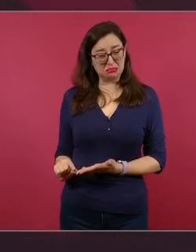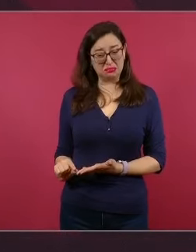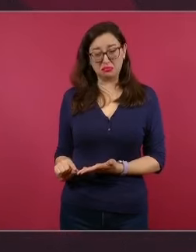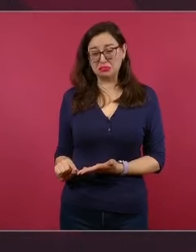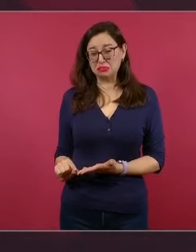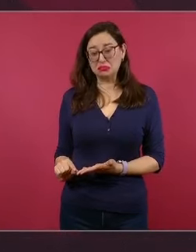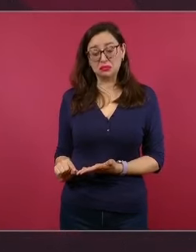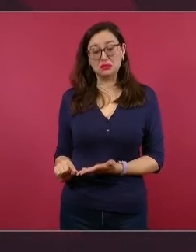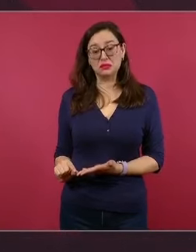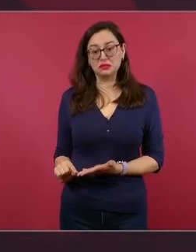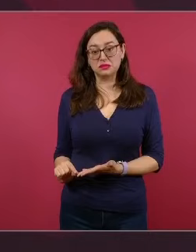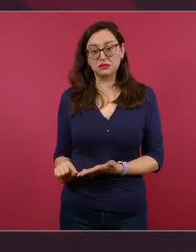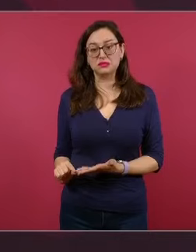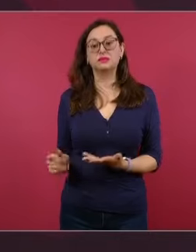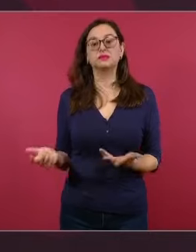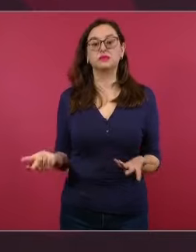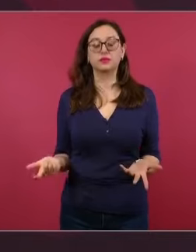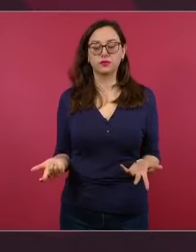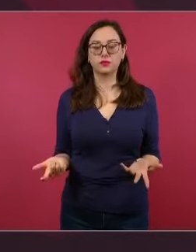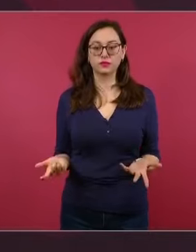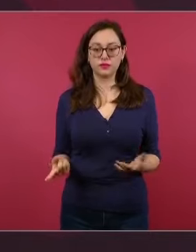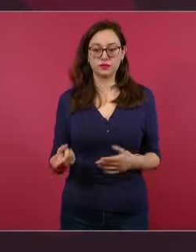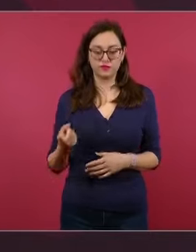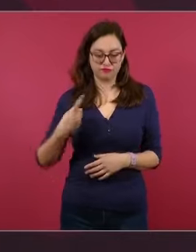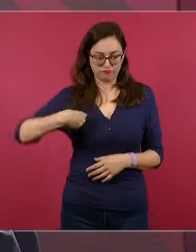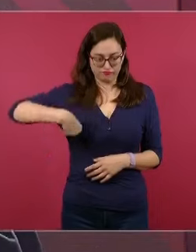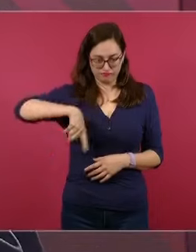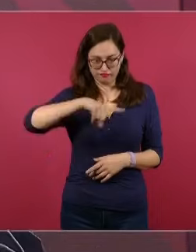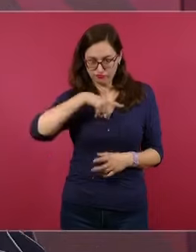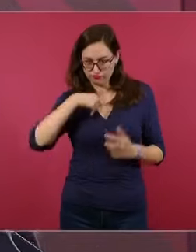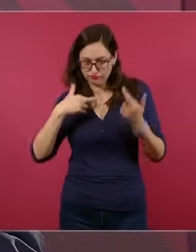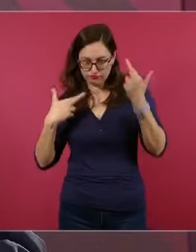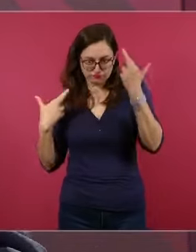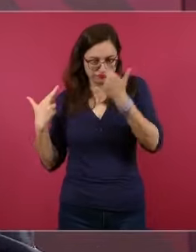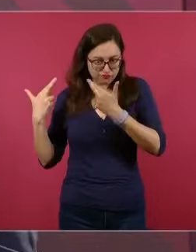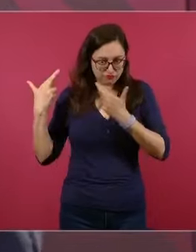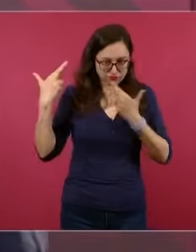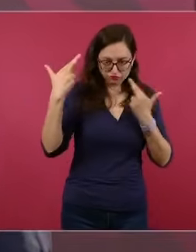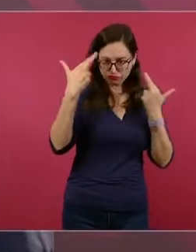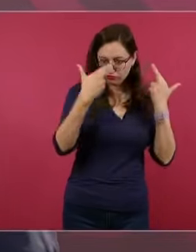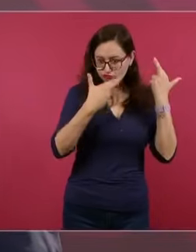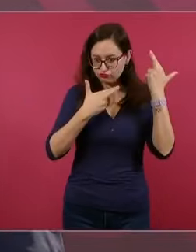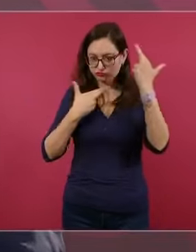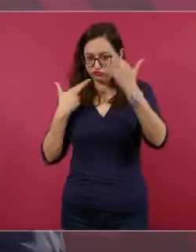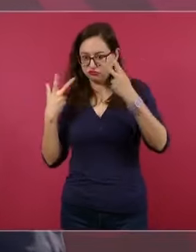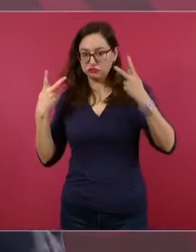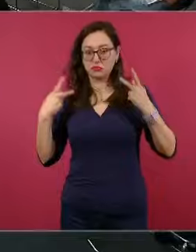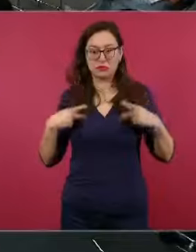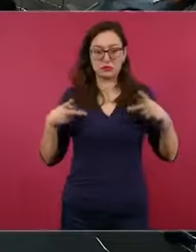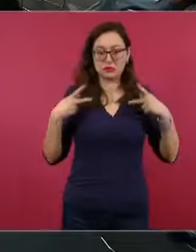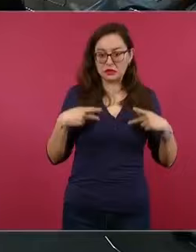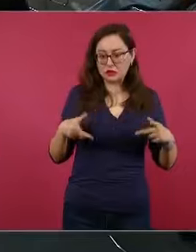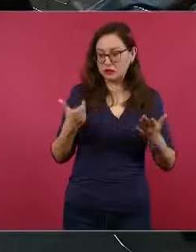caído nosotros hacíamos análisis de ingresos